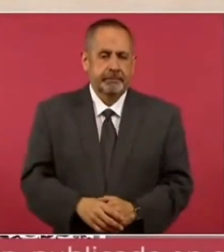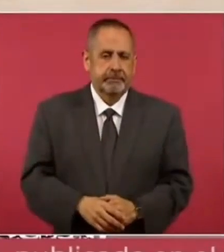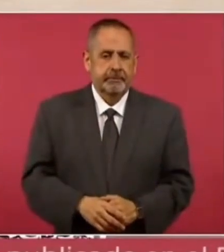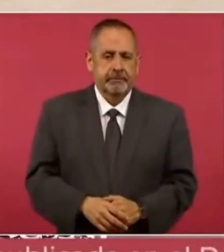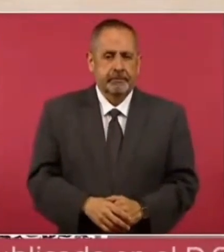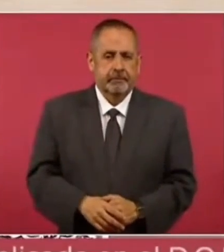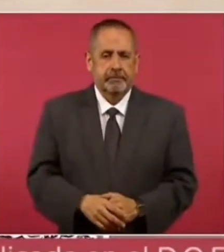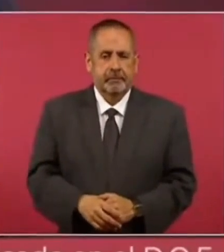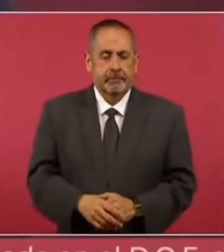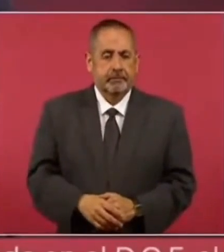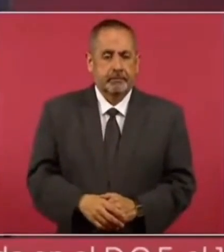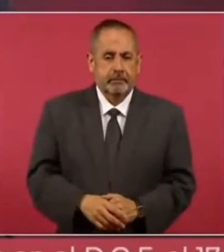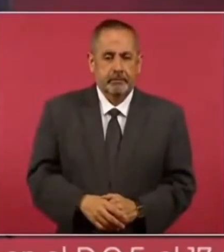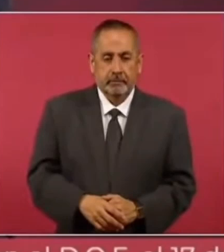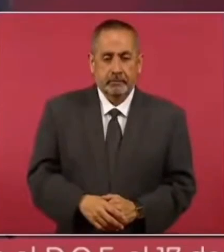porque